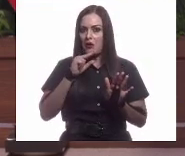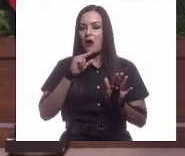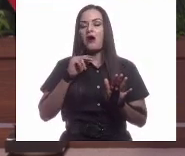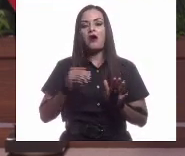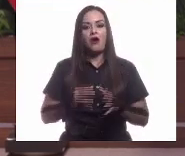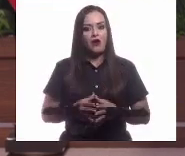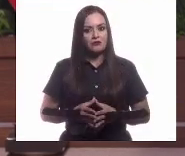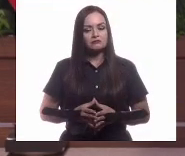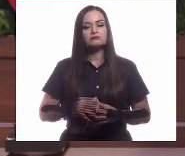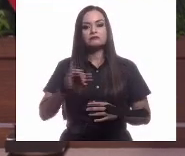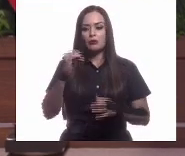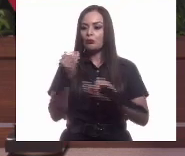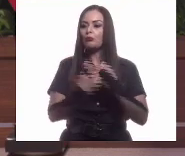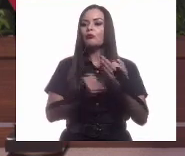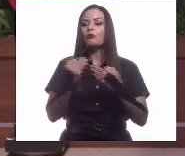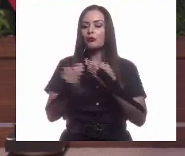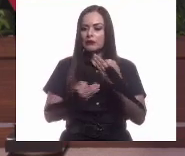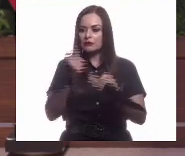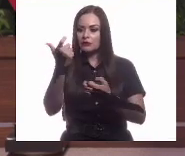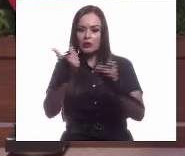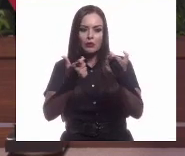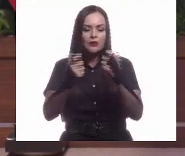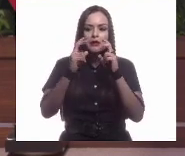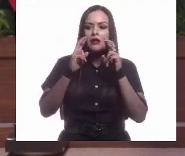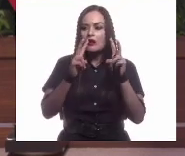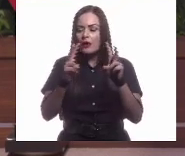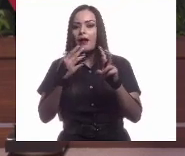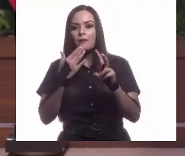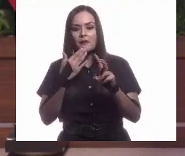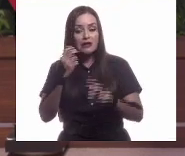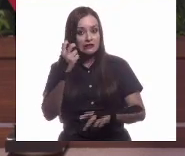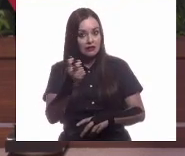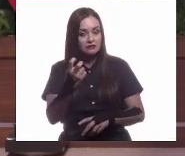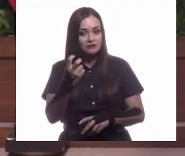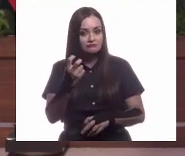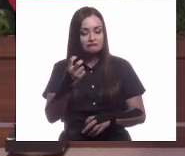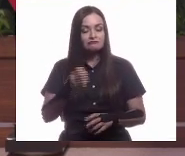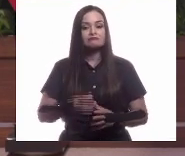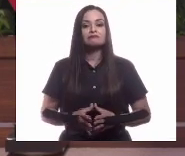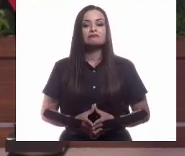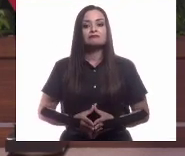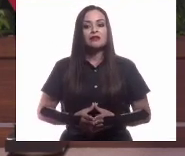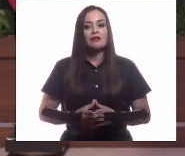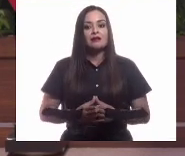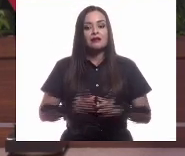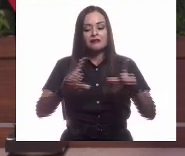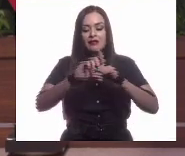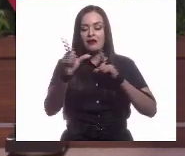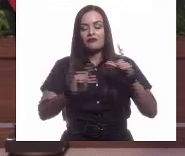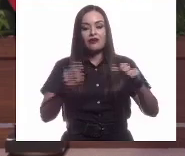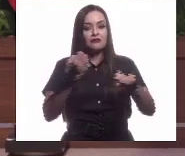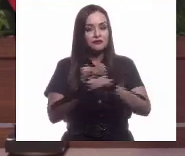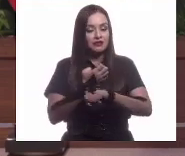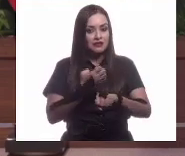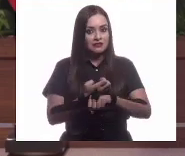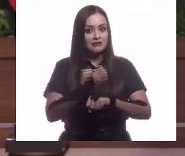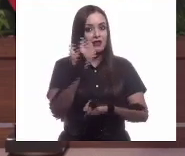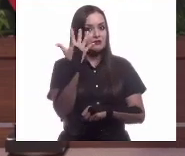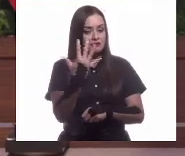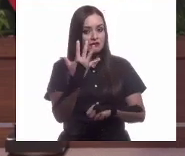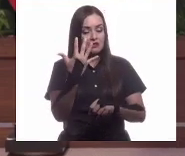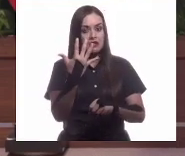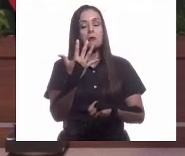y un buen manejo financiero observado. Con esto, estamos entre los 5 estados mejor calificados del